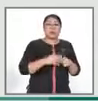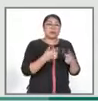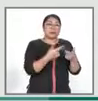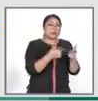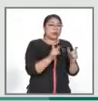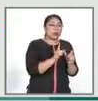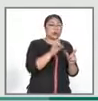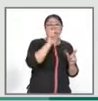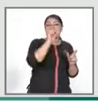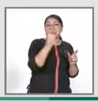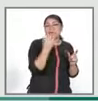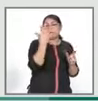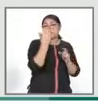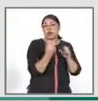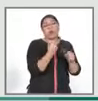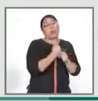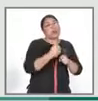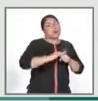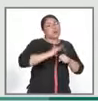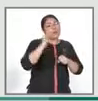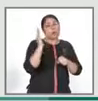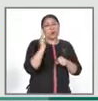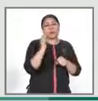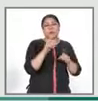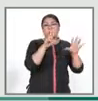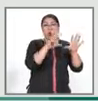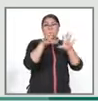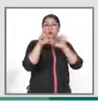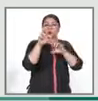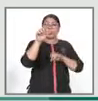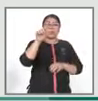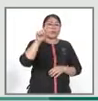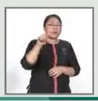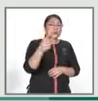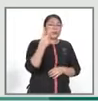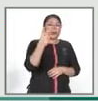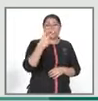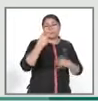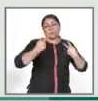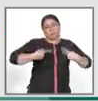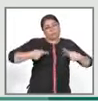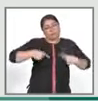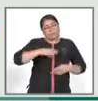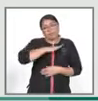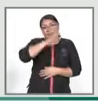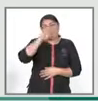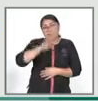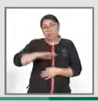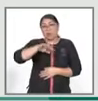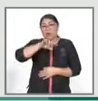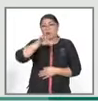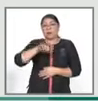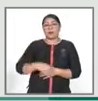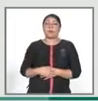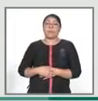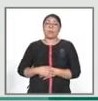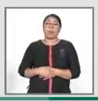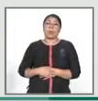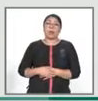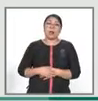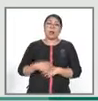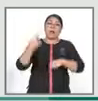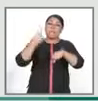más de 65 años con 872 defunciones las comorbilidades